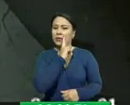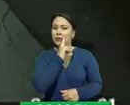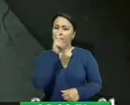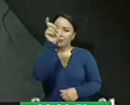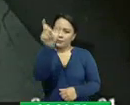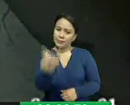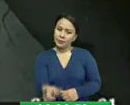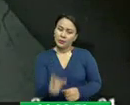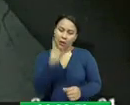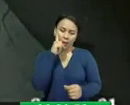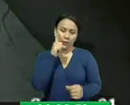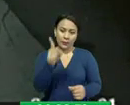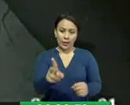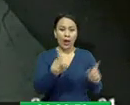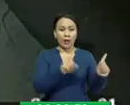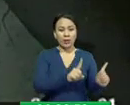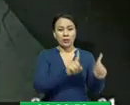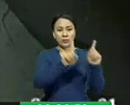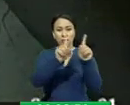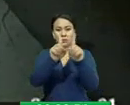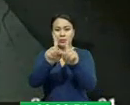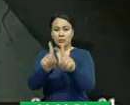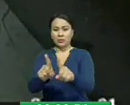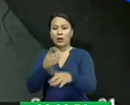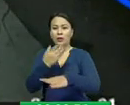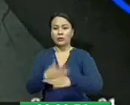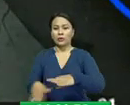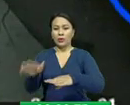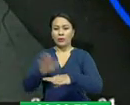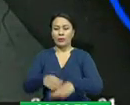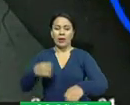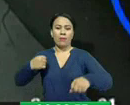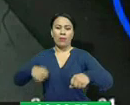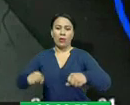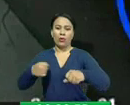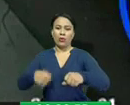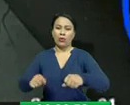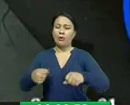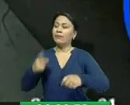aprecia el paso de otros ciudadanos sobre una motocicleta